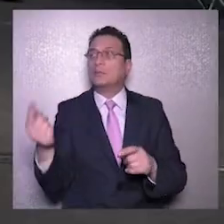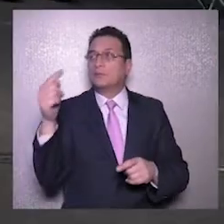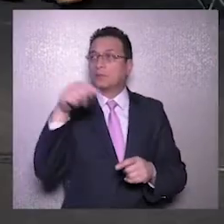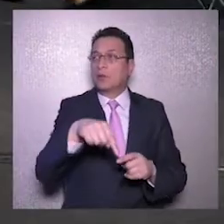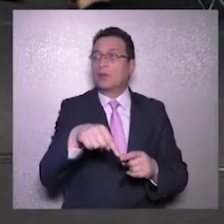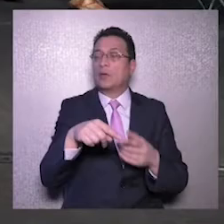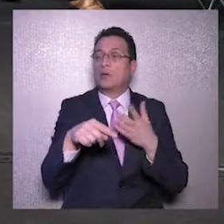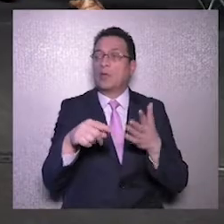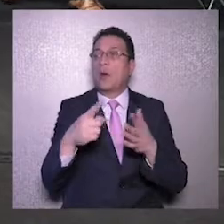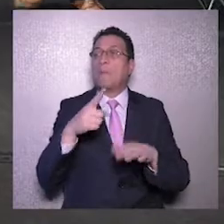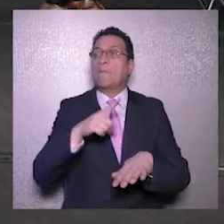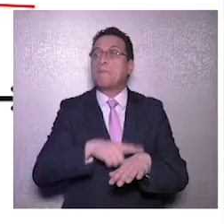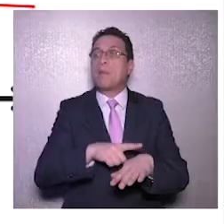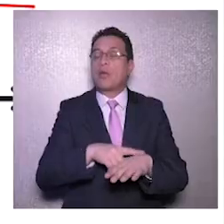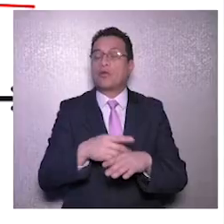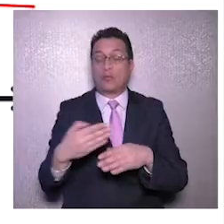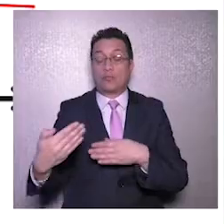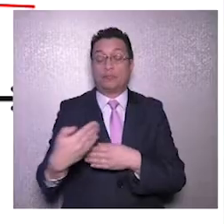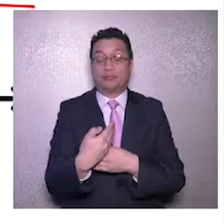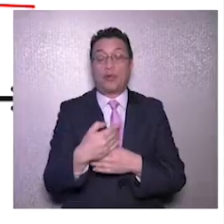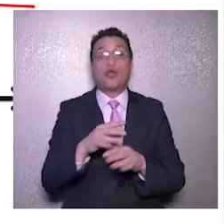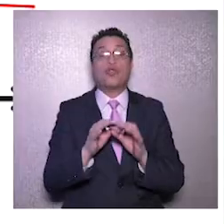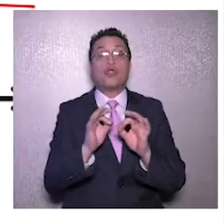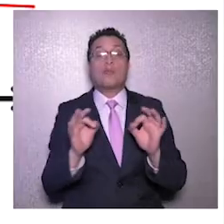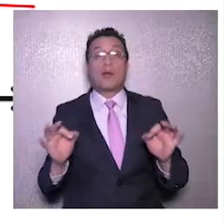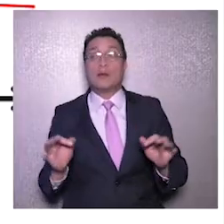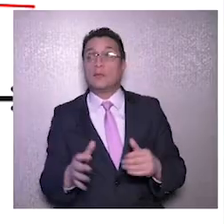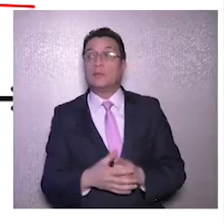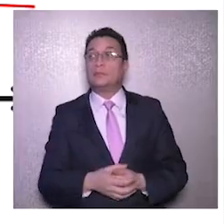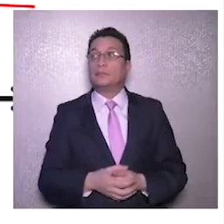cierto?, al momento de consulta habitual?